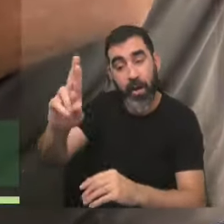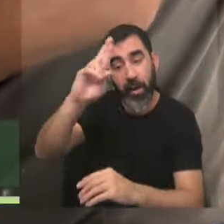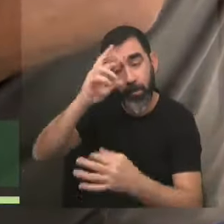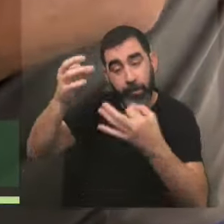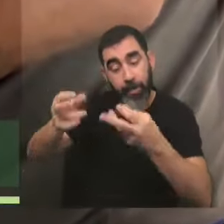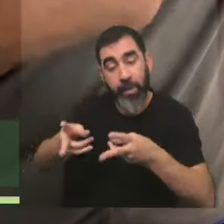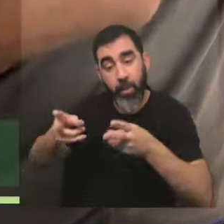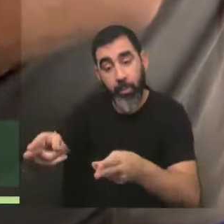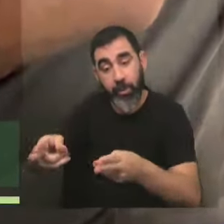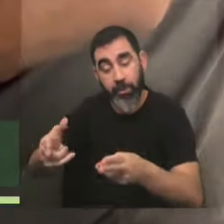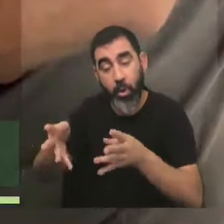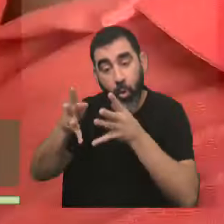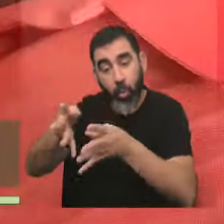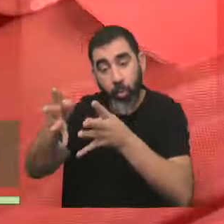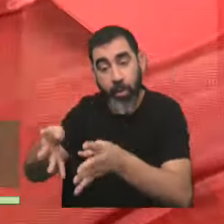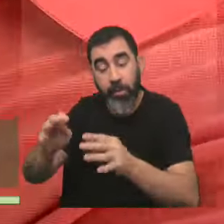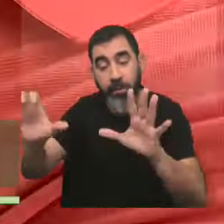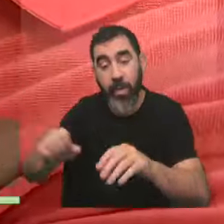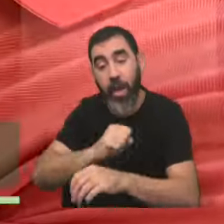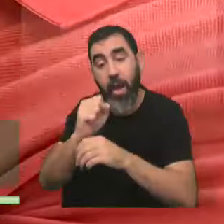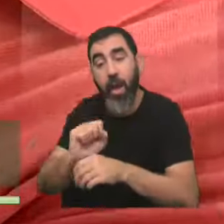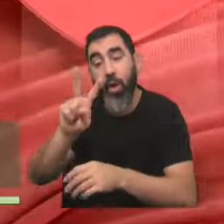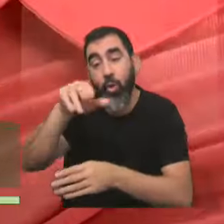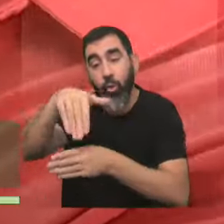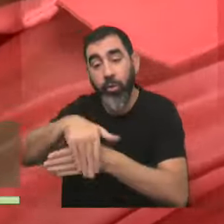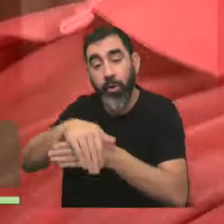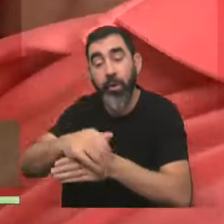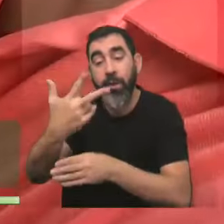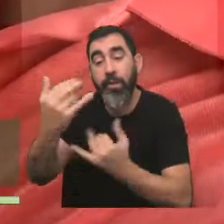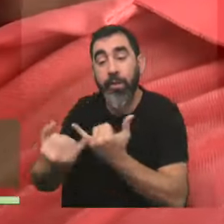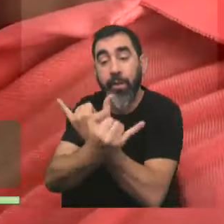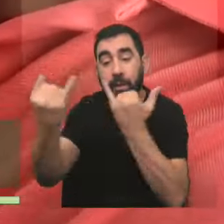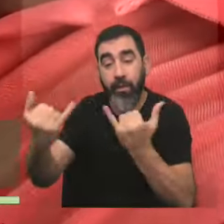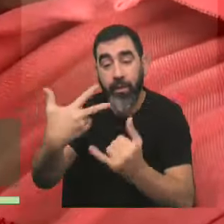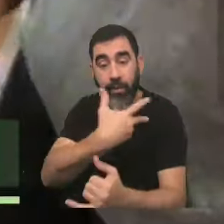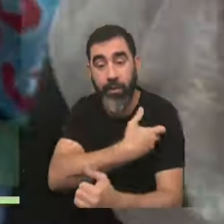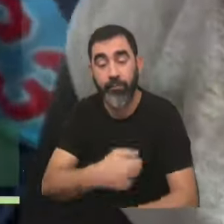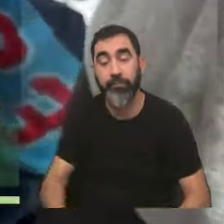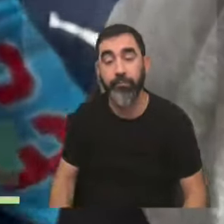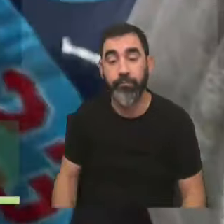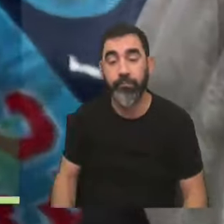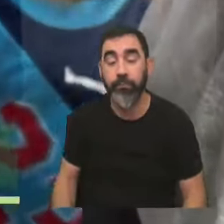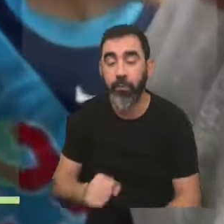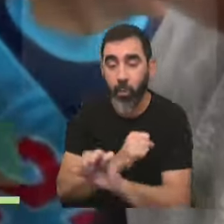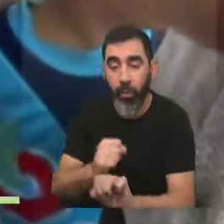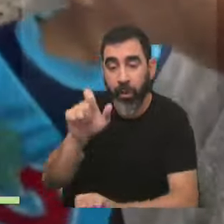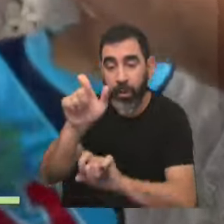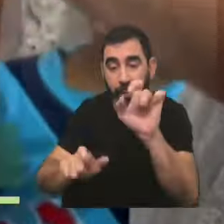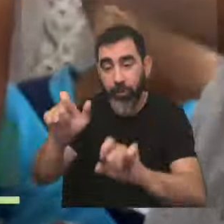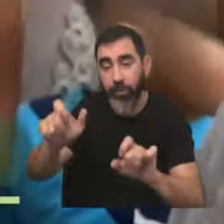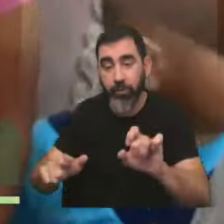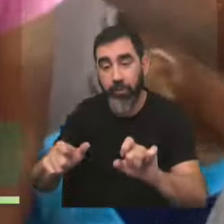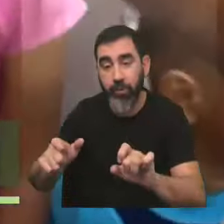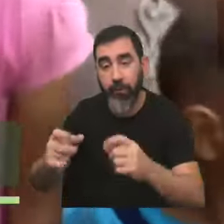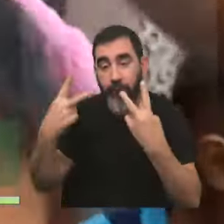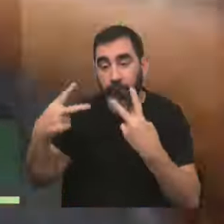humanitarias de los combates entre las 6 y las 14 horas durante 3 días prorrogables a cuatro así se permitirá a la población desplazarse con